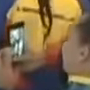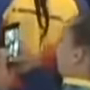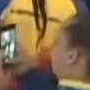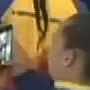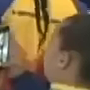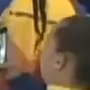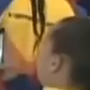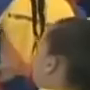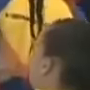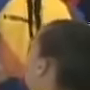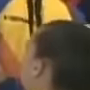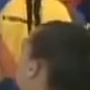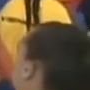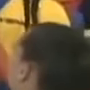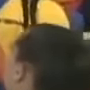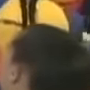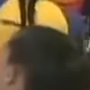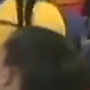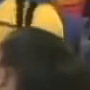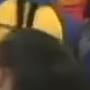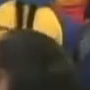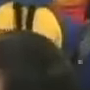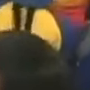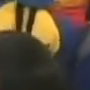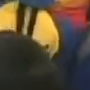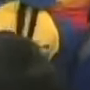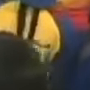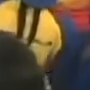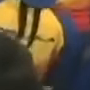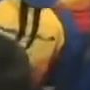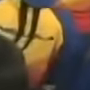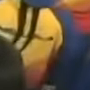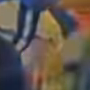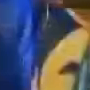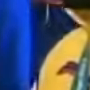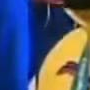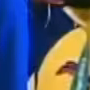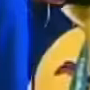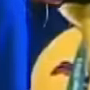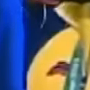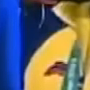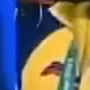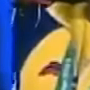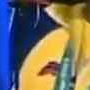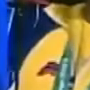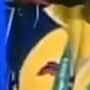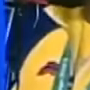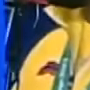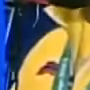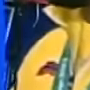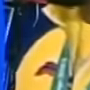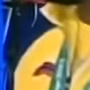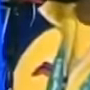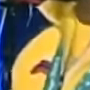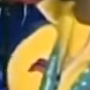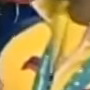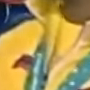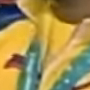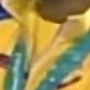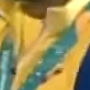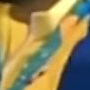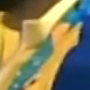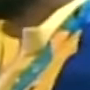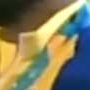ocupó el décimo lugar en el medallero como podemos apreciar el presidente constitucional de la República bolivariana de